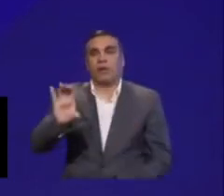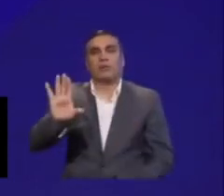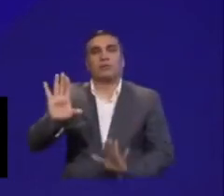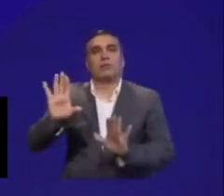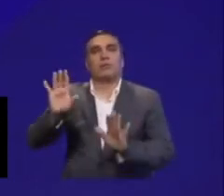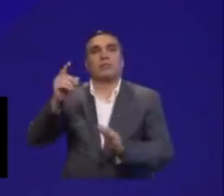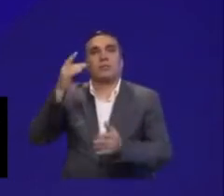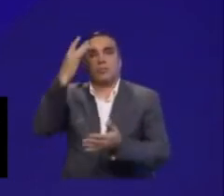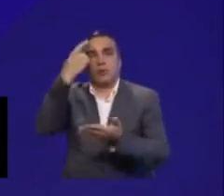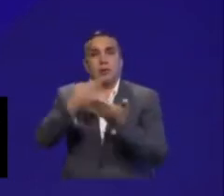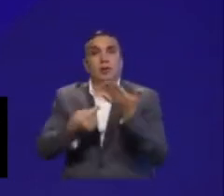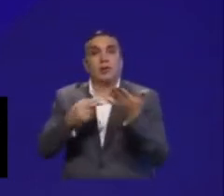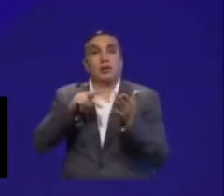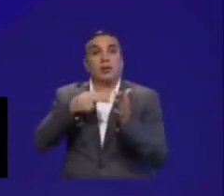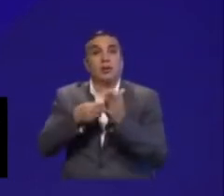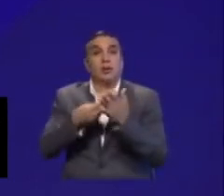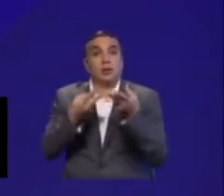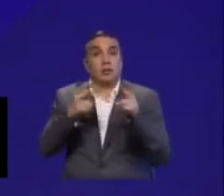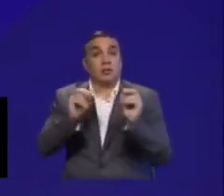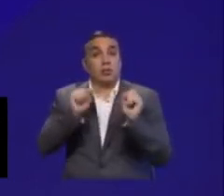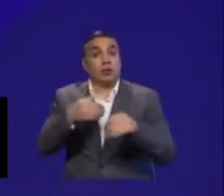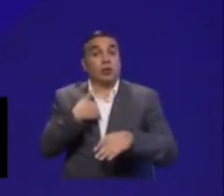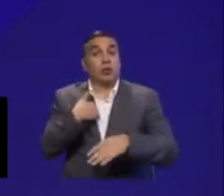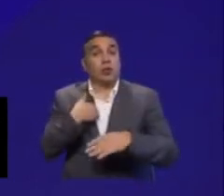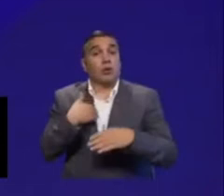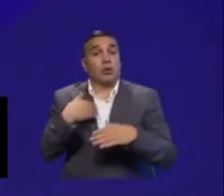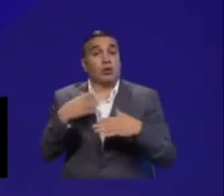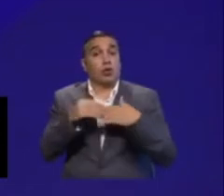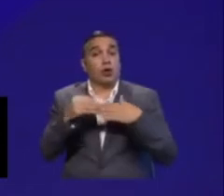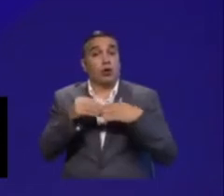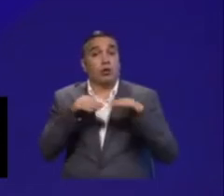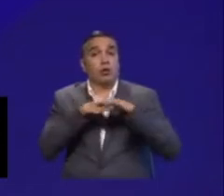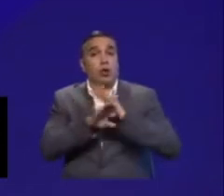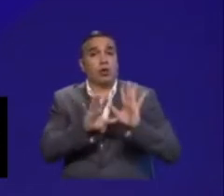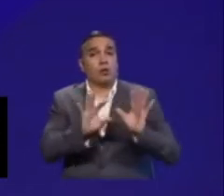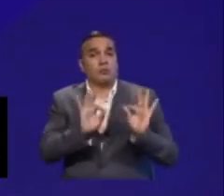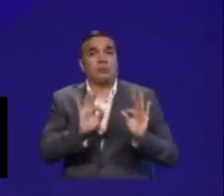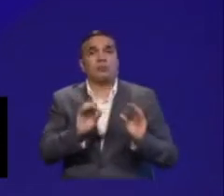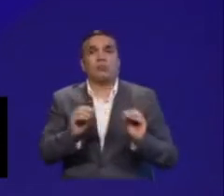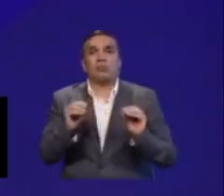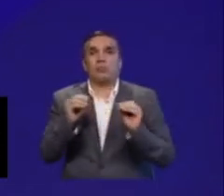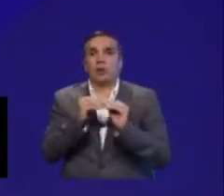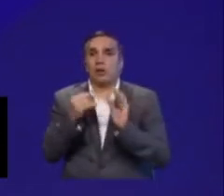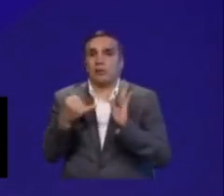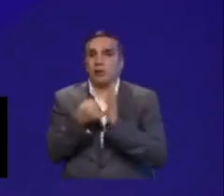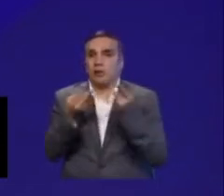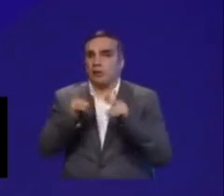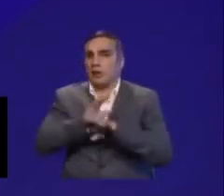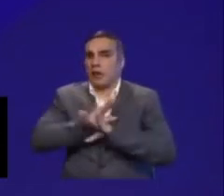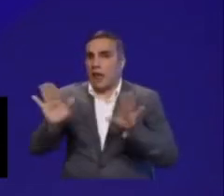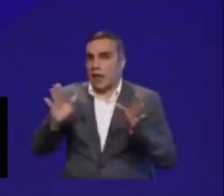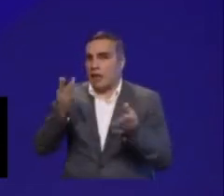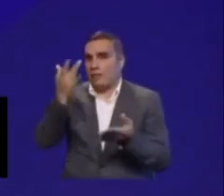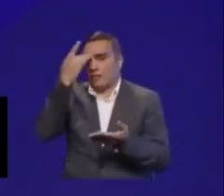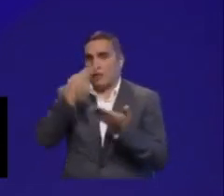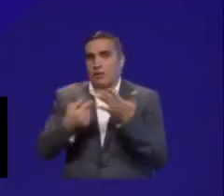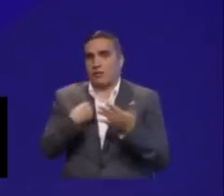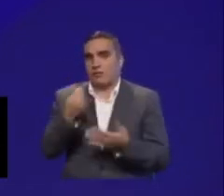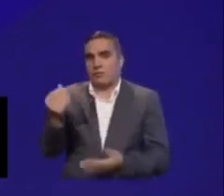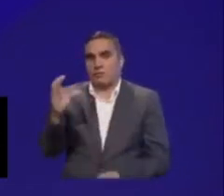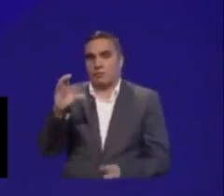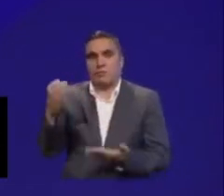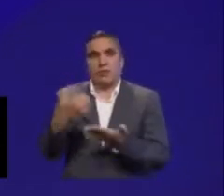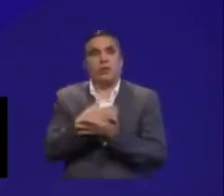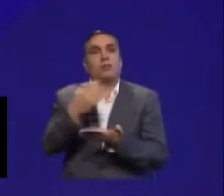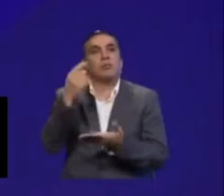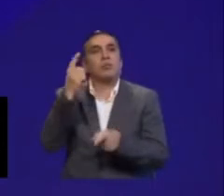venir para sostener la dolarización, además de poner más impuestos, de poner condiciones a un aparato productivo que lo que necesita es libertad